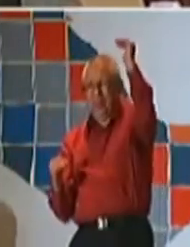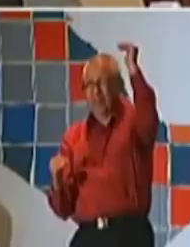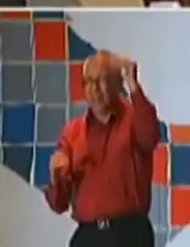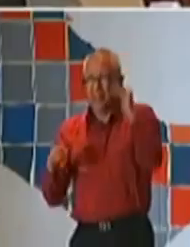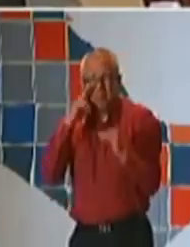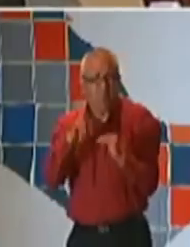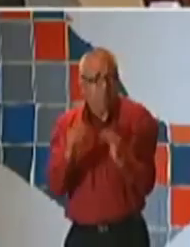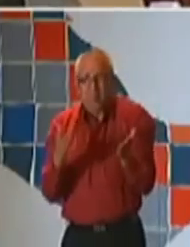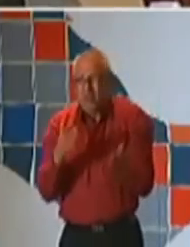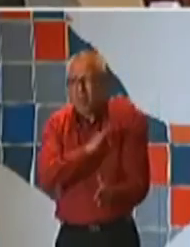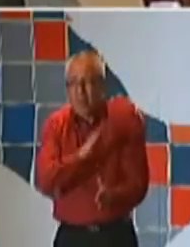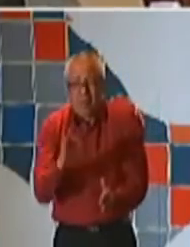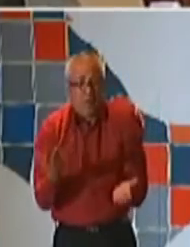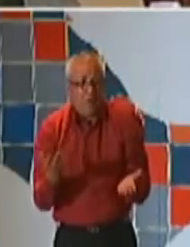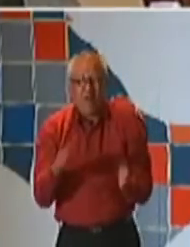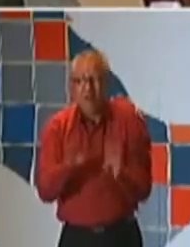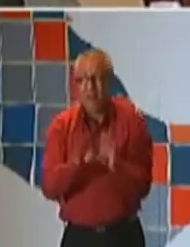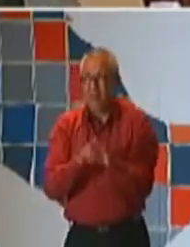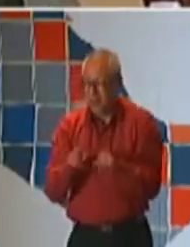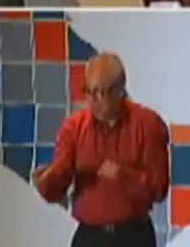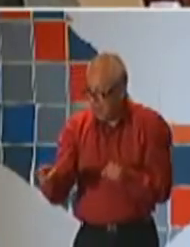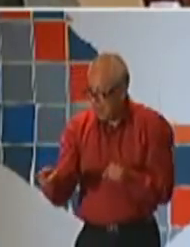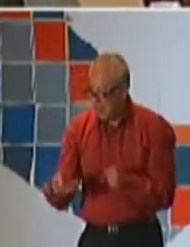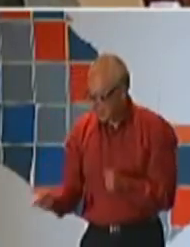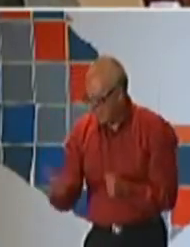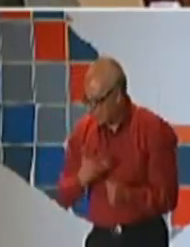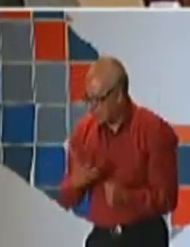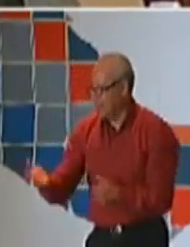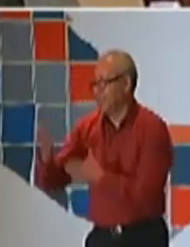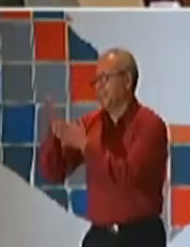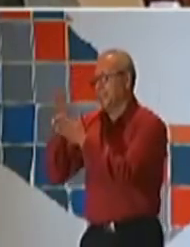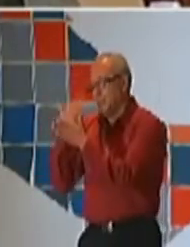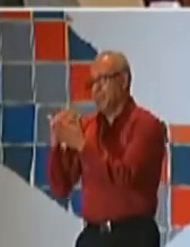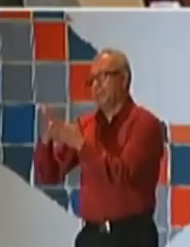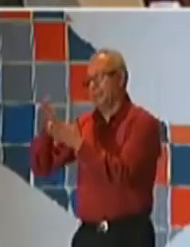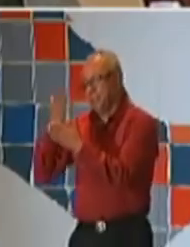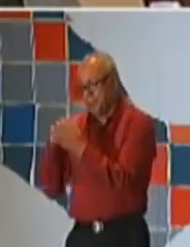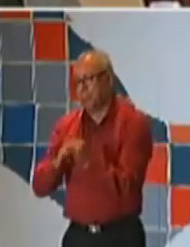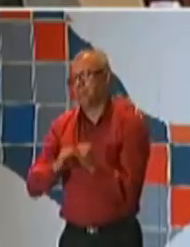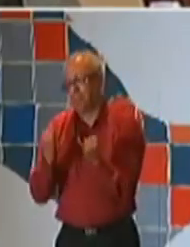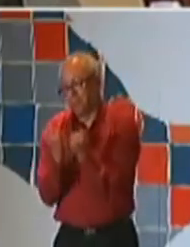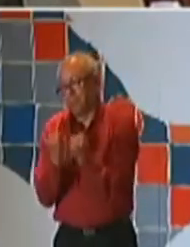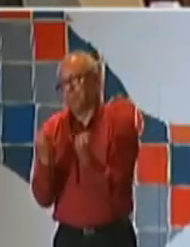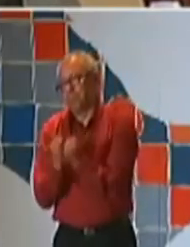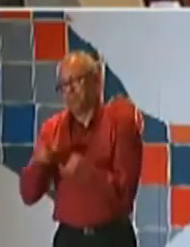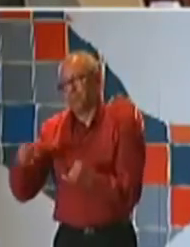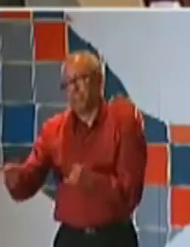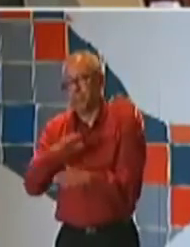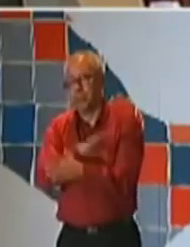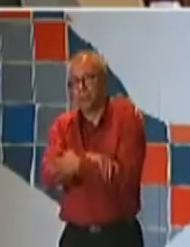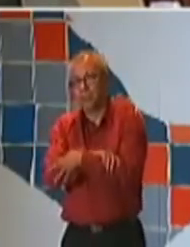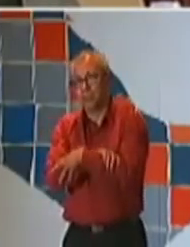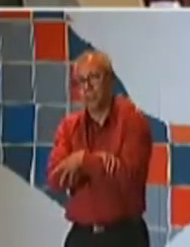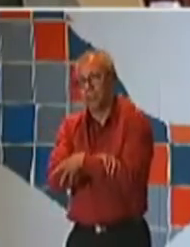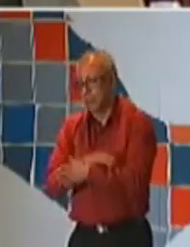los pobres del mundo siguen cumpliendo su función tradicional proporcionan brazos baratos